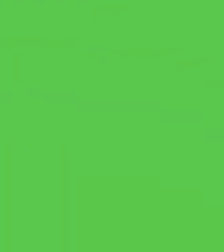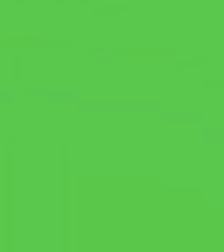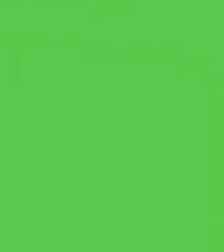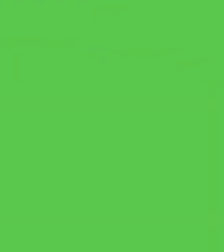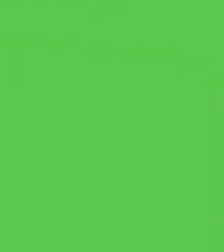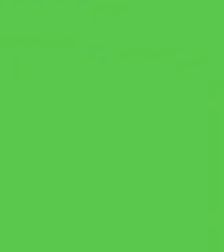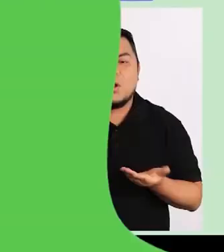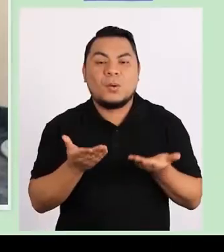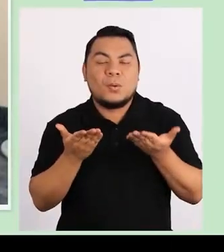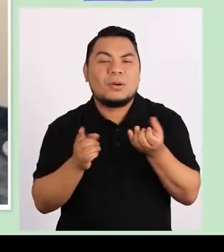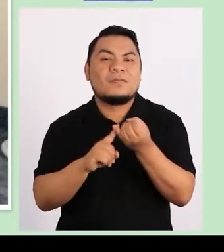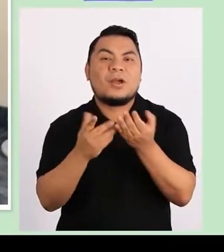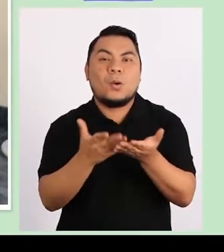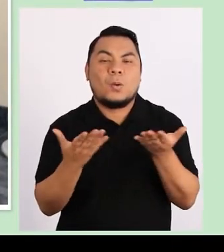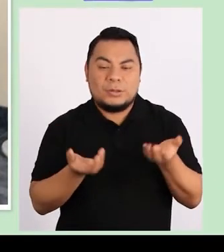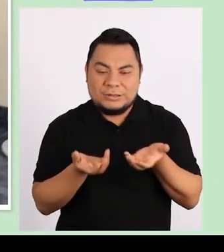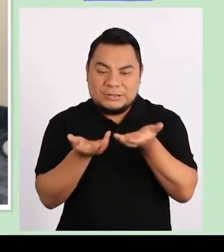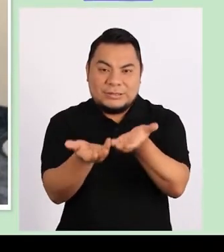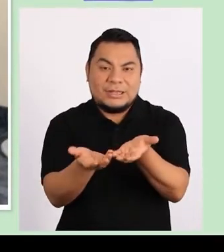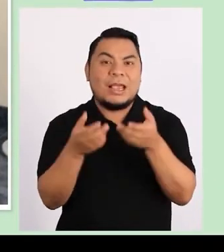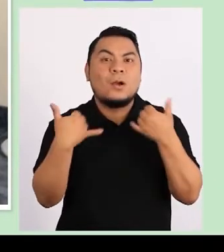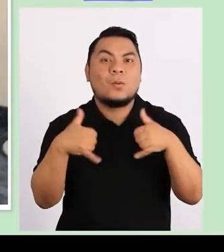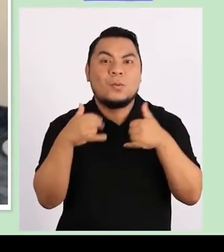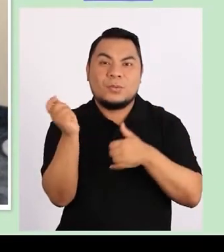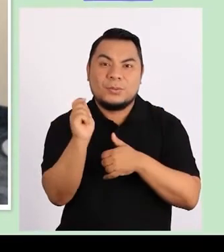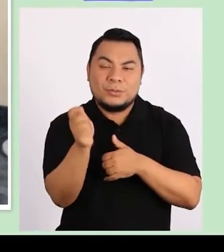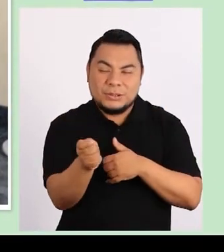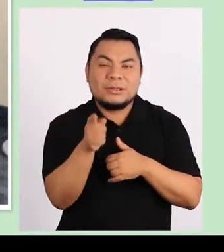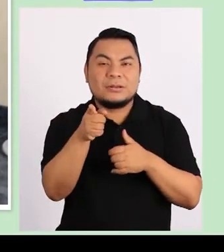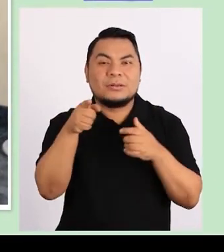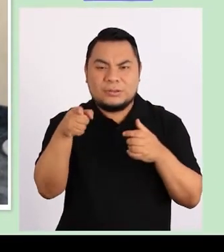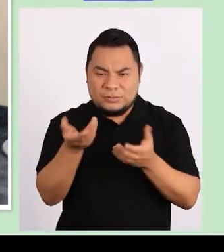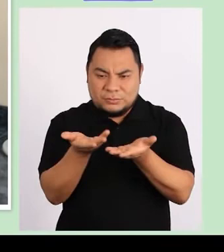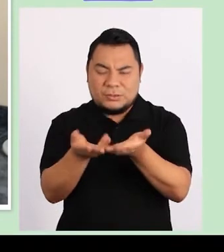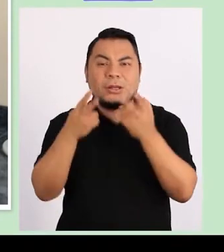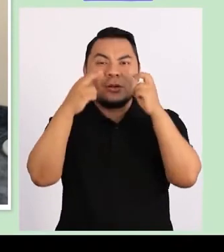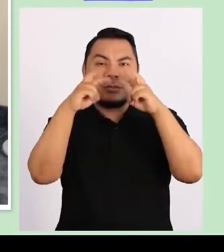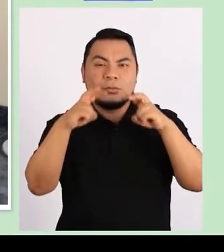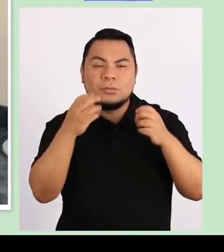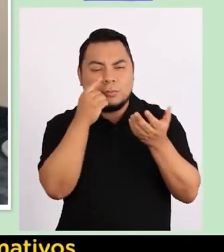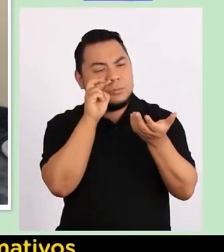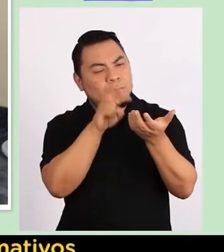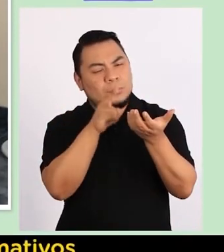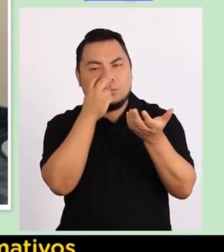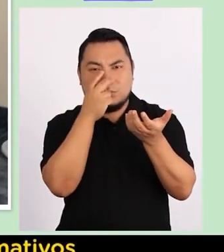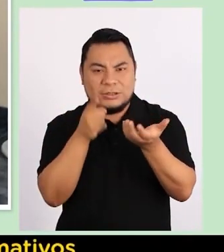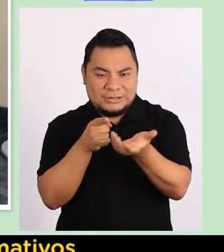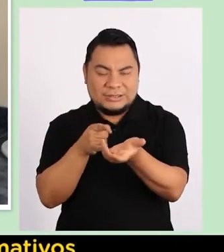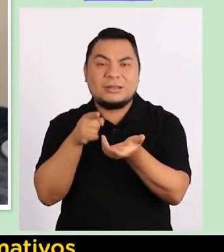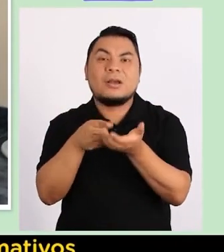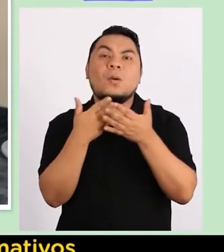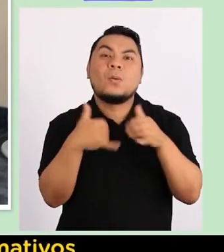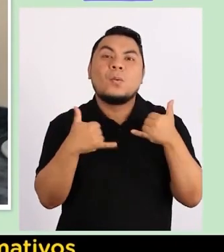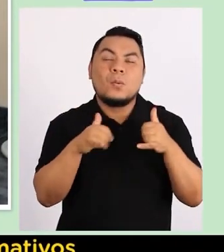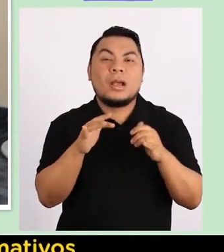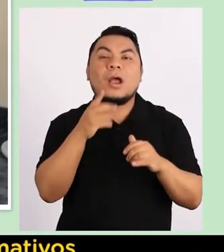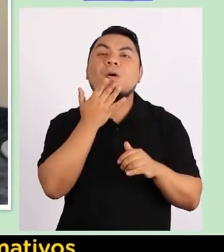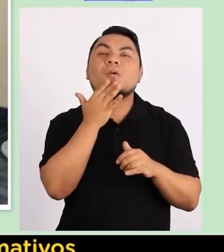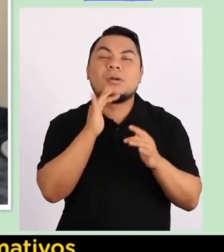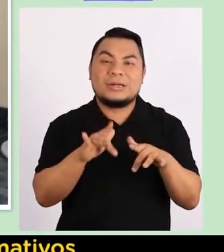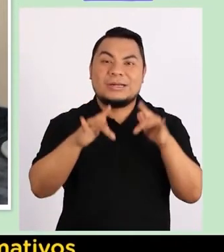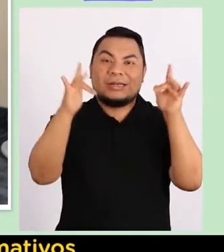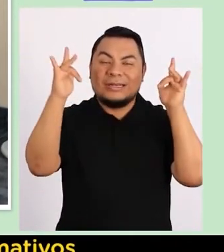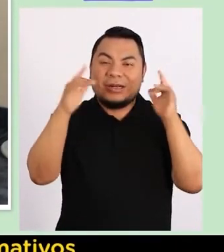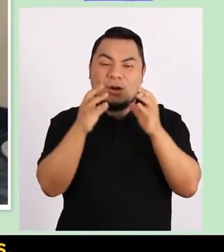bebé. Bríndele diversos objetos. Permítanle explorarlos. Pueden utilizar juguetes u